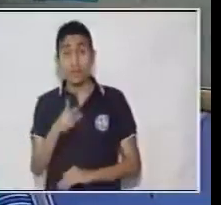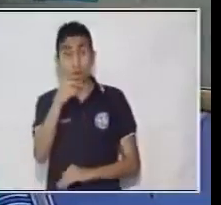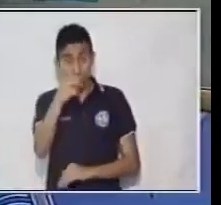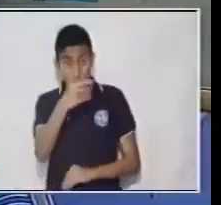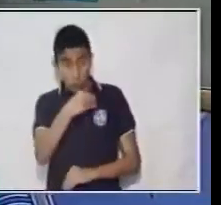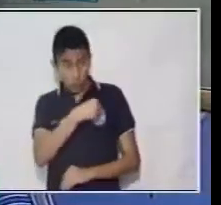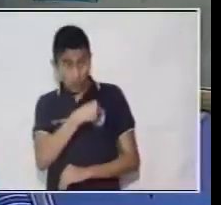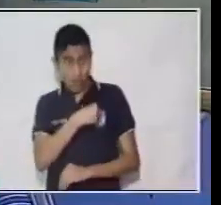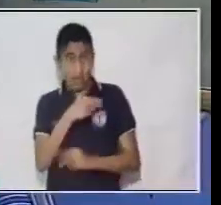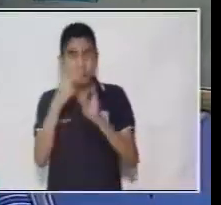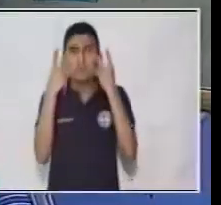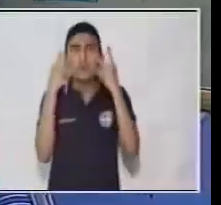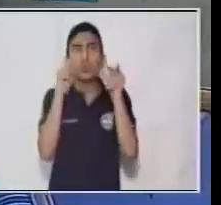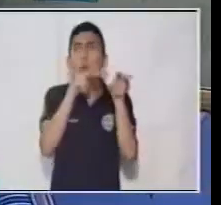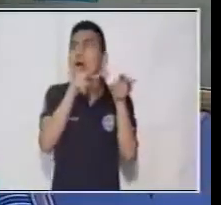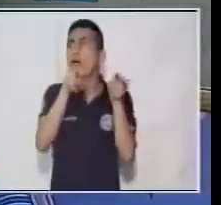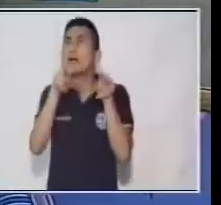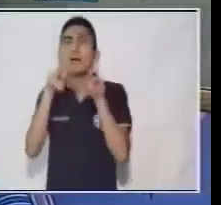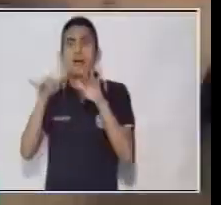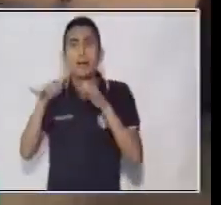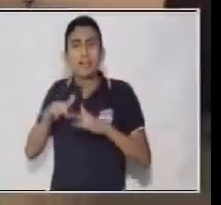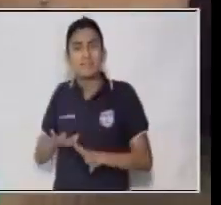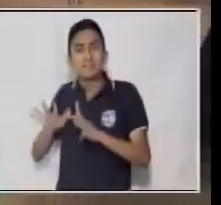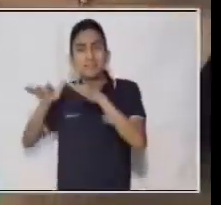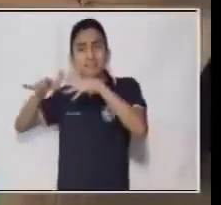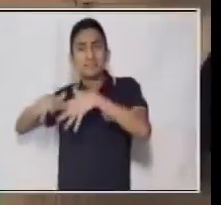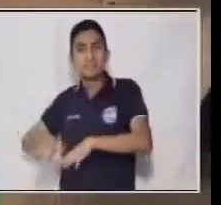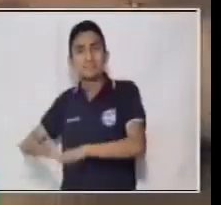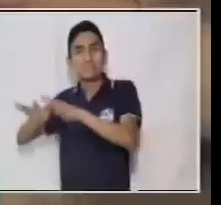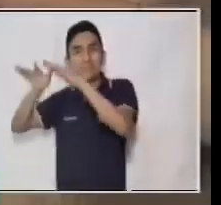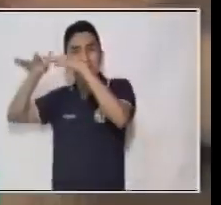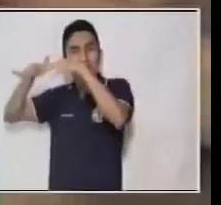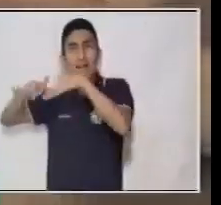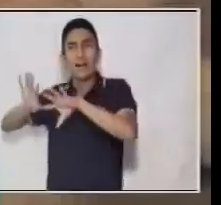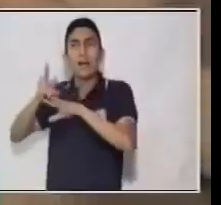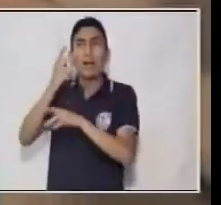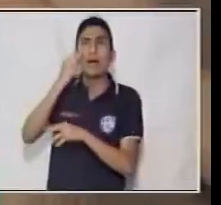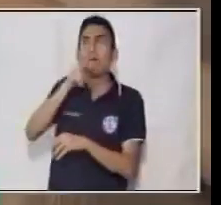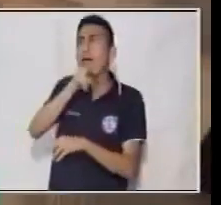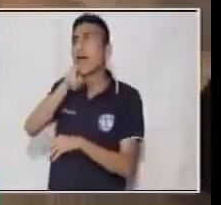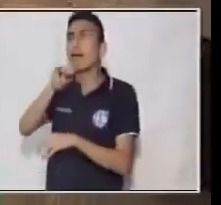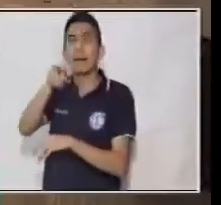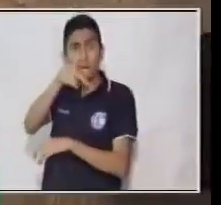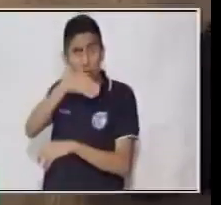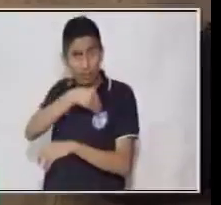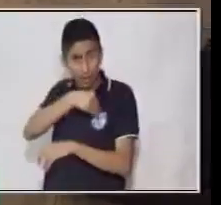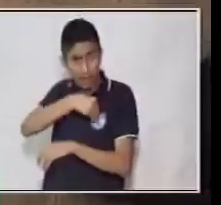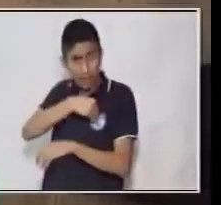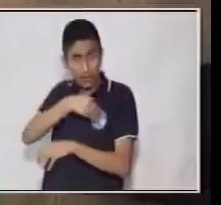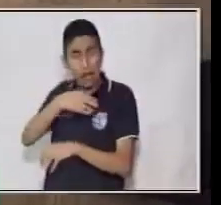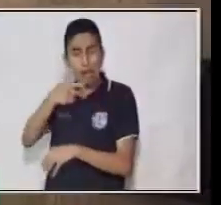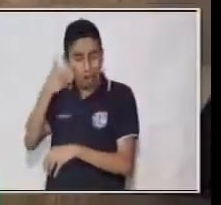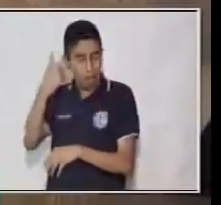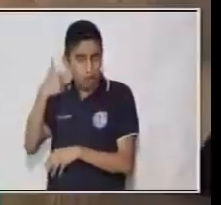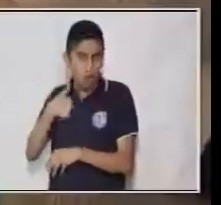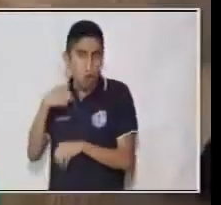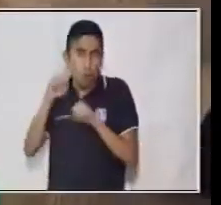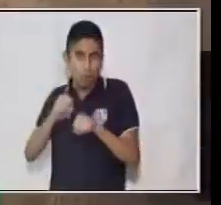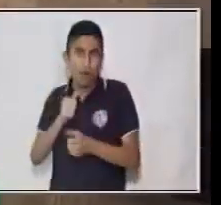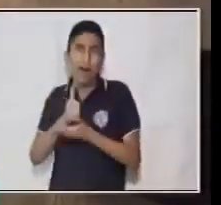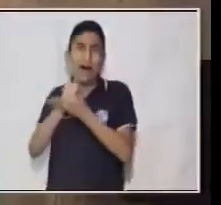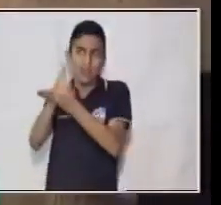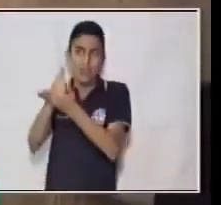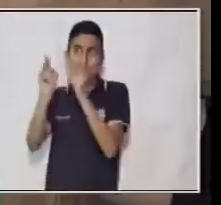Si por mar quieres viajar y las olas disfrutar, yo te puedo